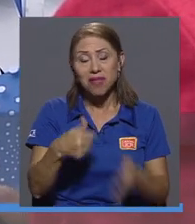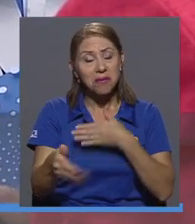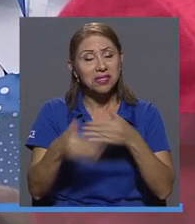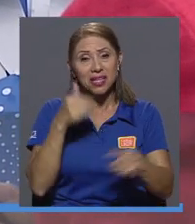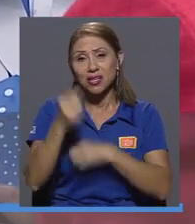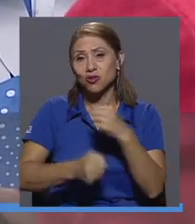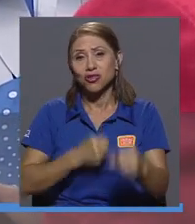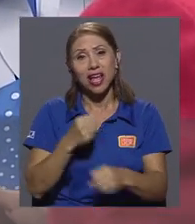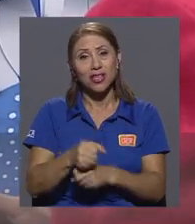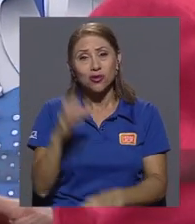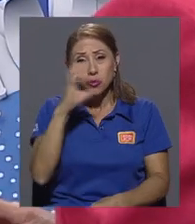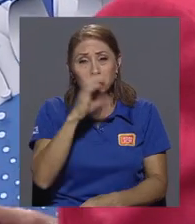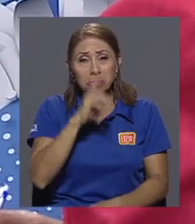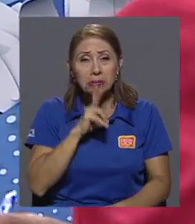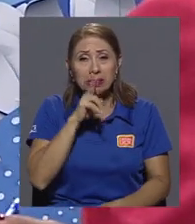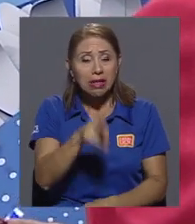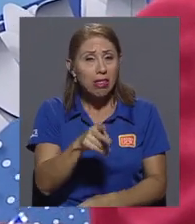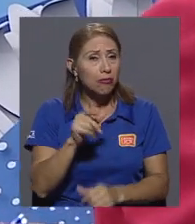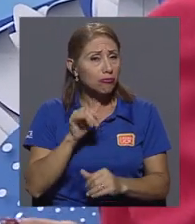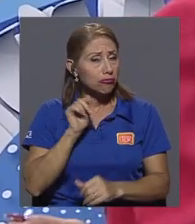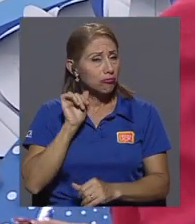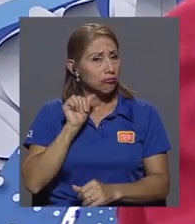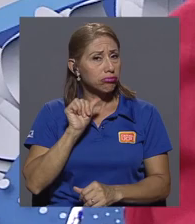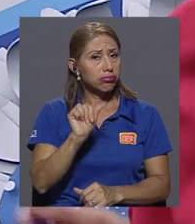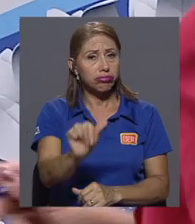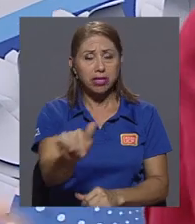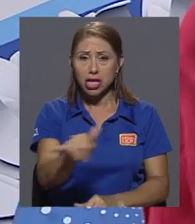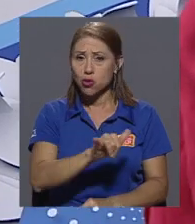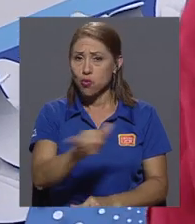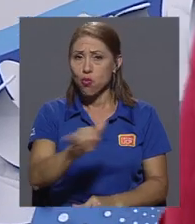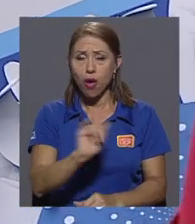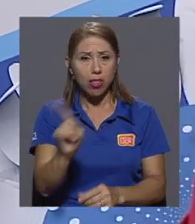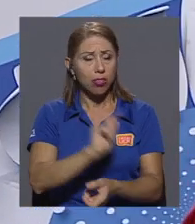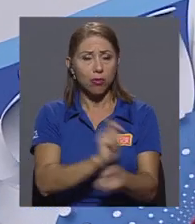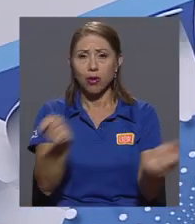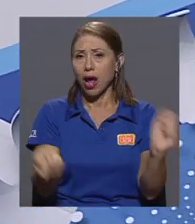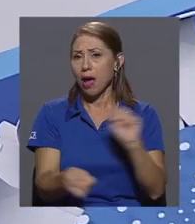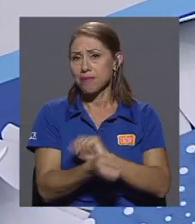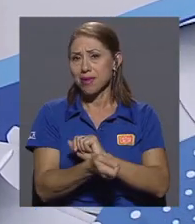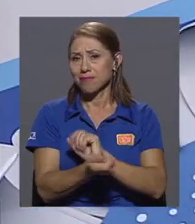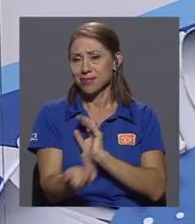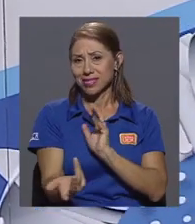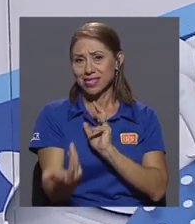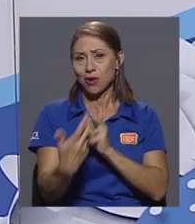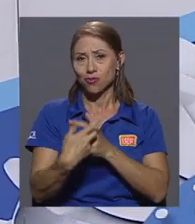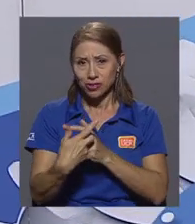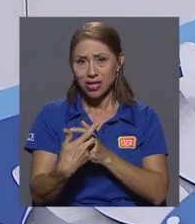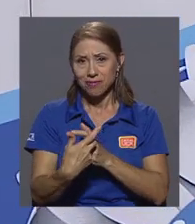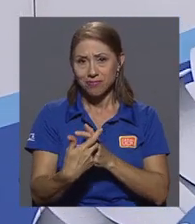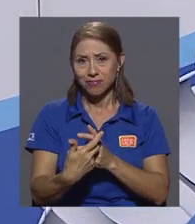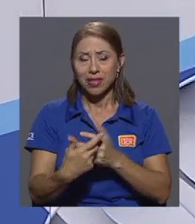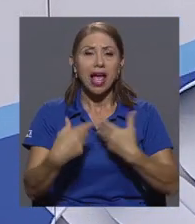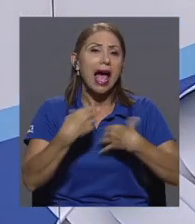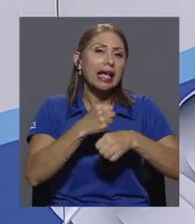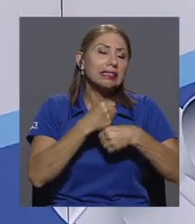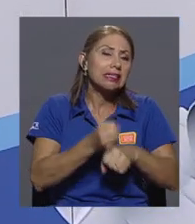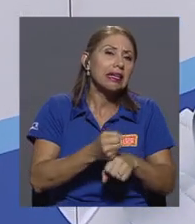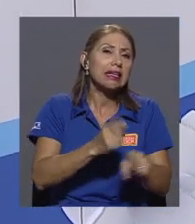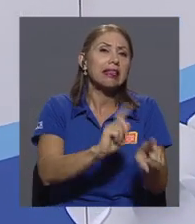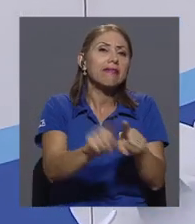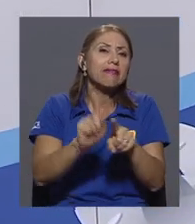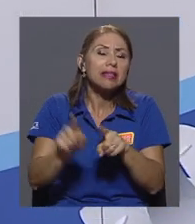no cambia nada se ajusta este y el tema digamos de desarrollar encuadres herramientas